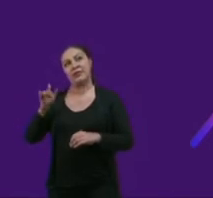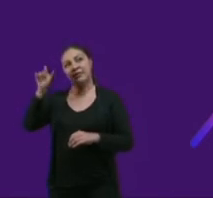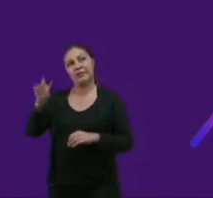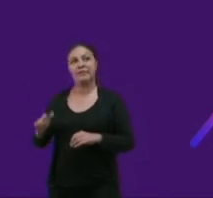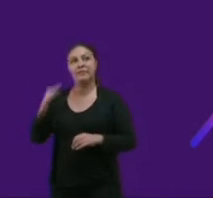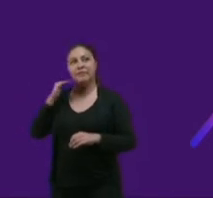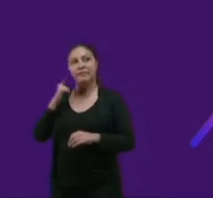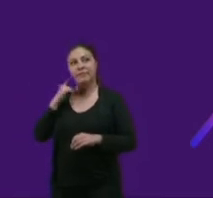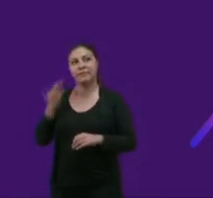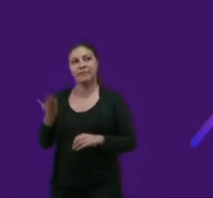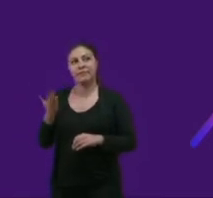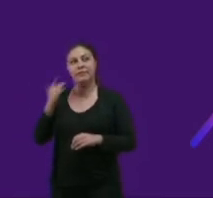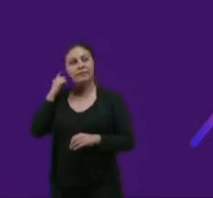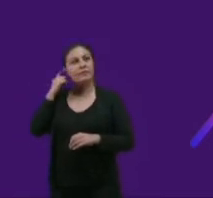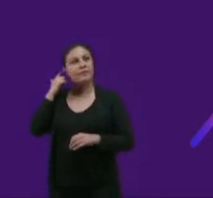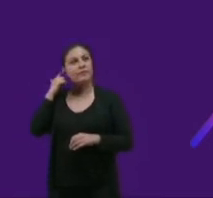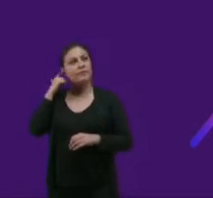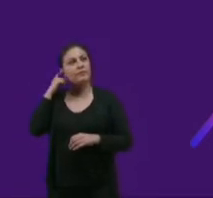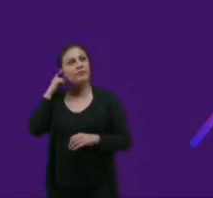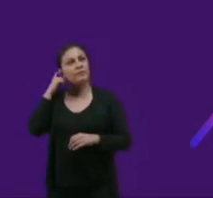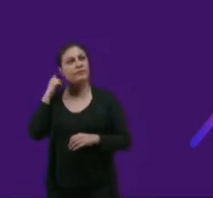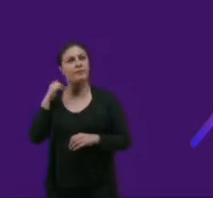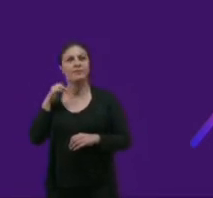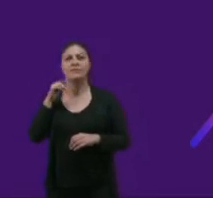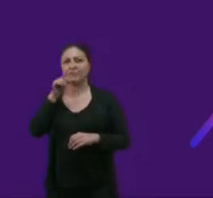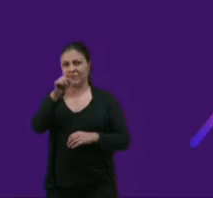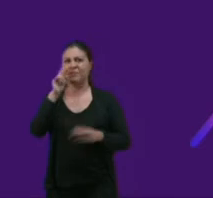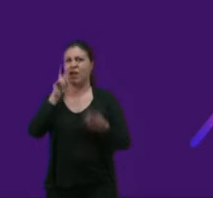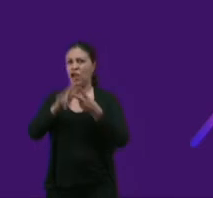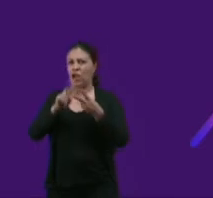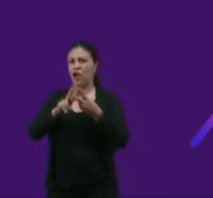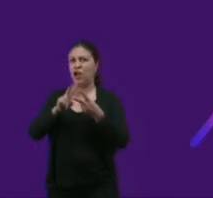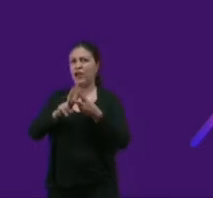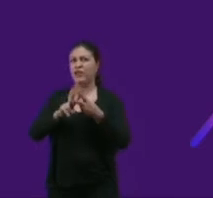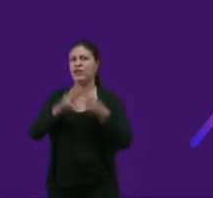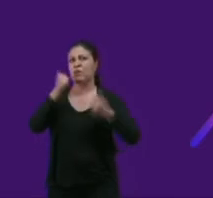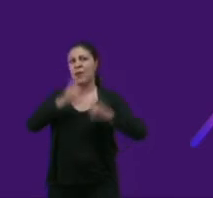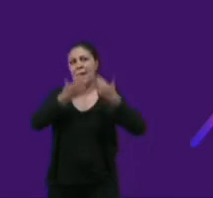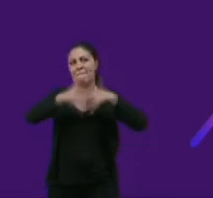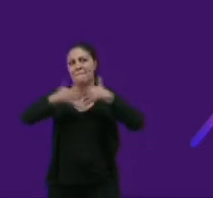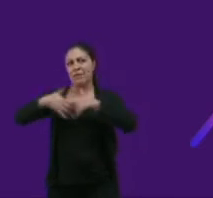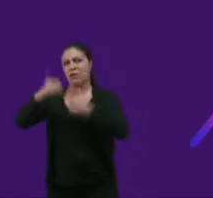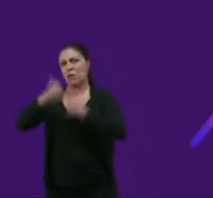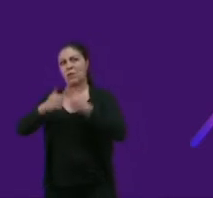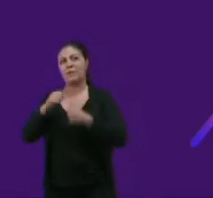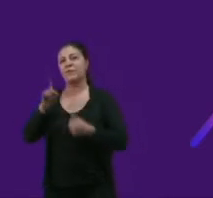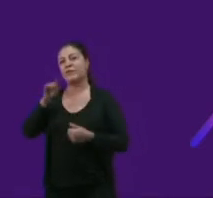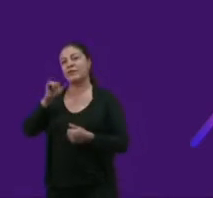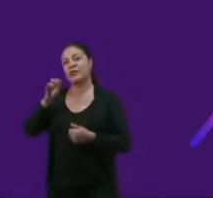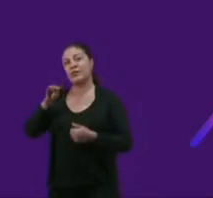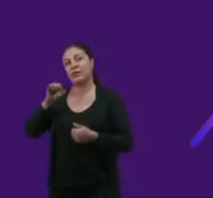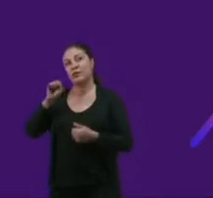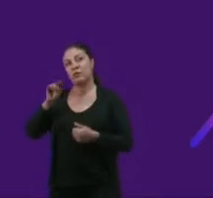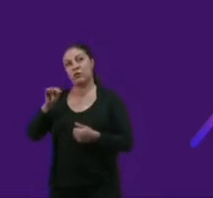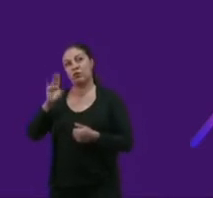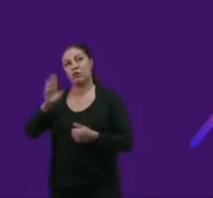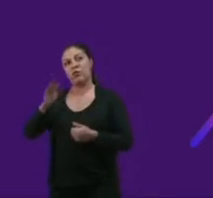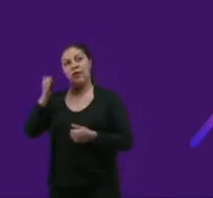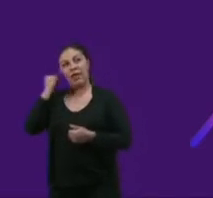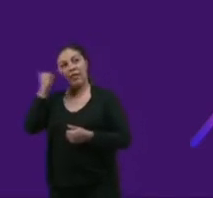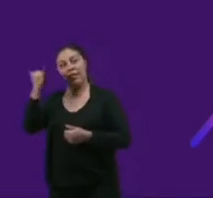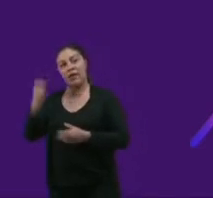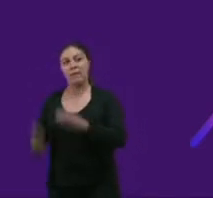hombres reconocerán las compañías que están detrás de ellos simón fundador y